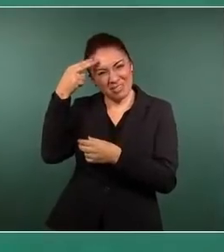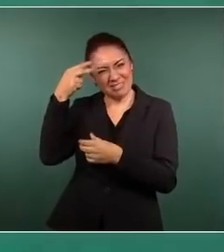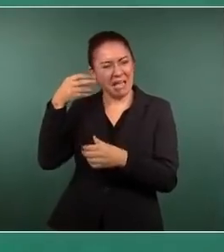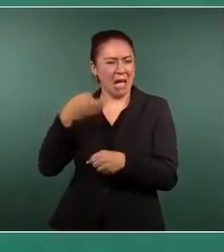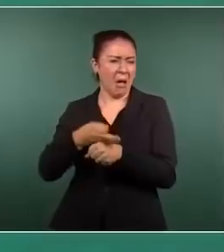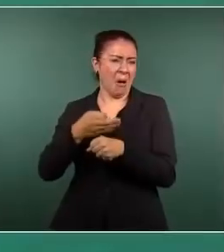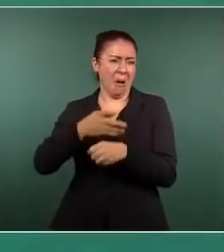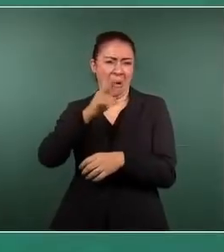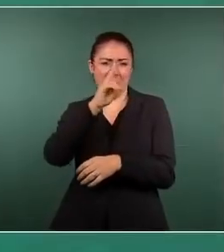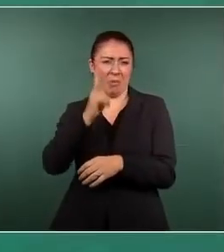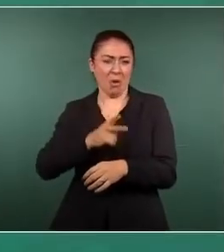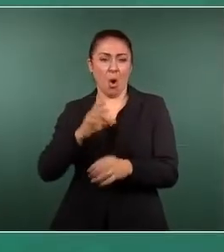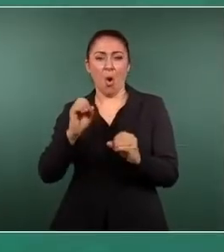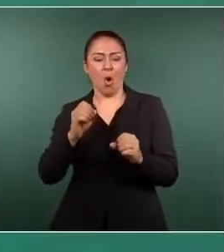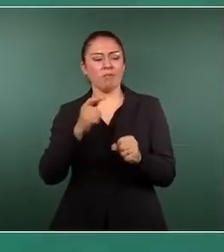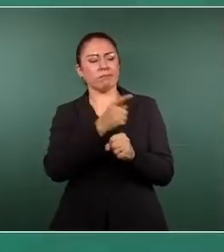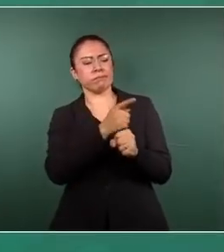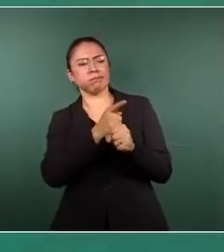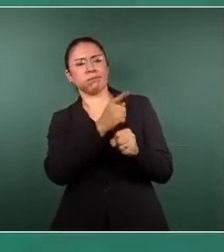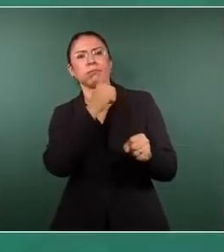o los cañonazos